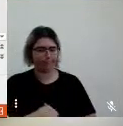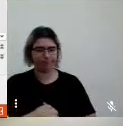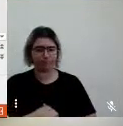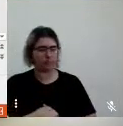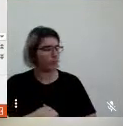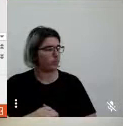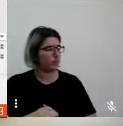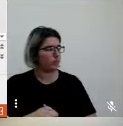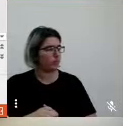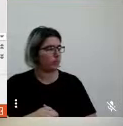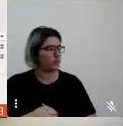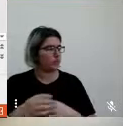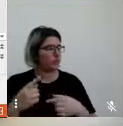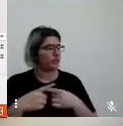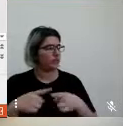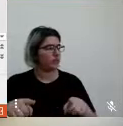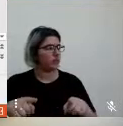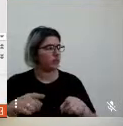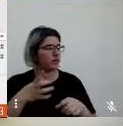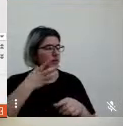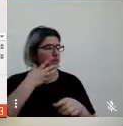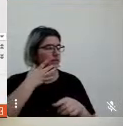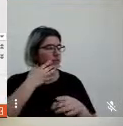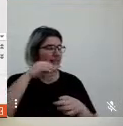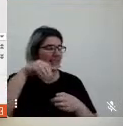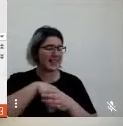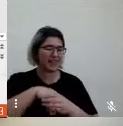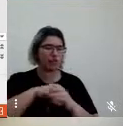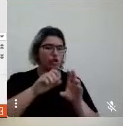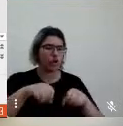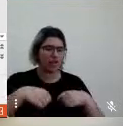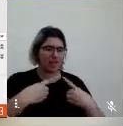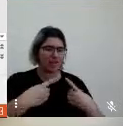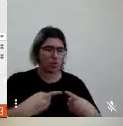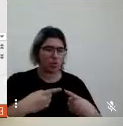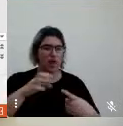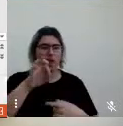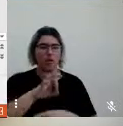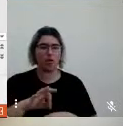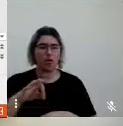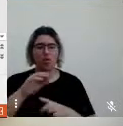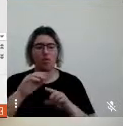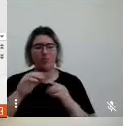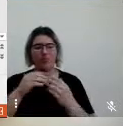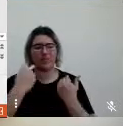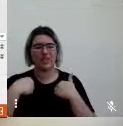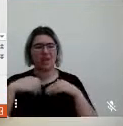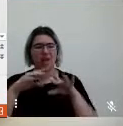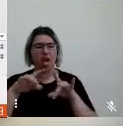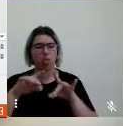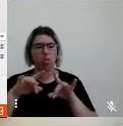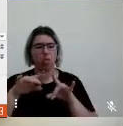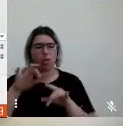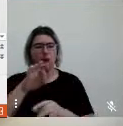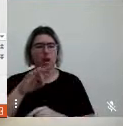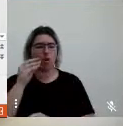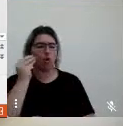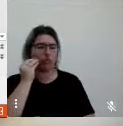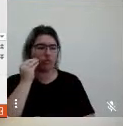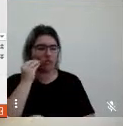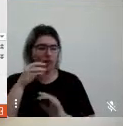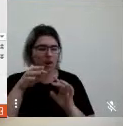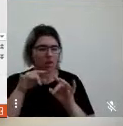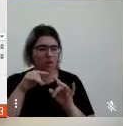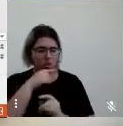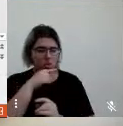el azúcar que está dentro del alimento de manera natural y luego otra cosa es todos aquellos azúcares o edulcorantes que se